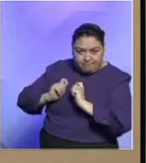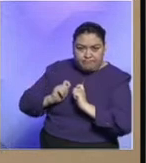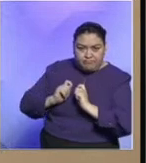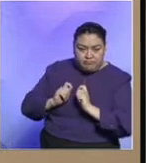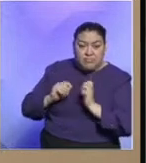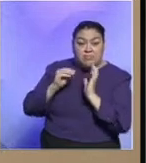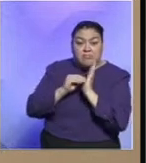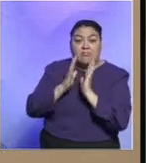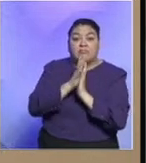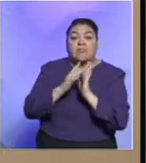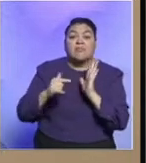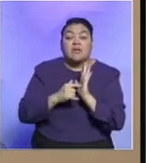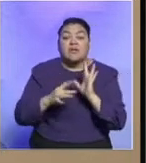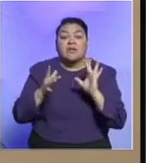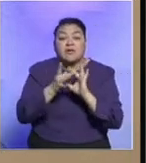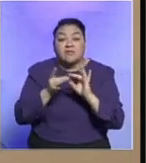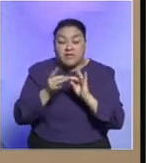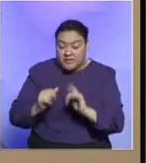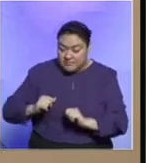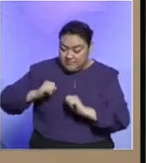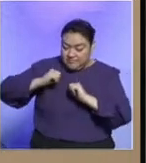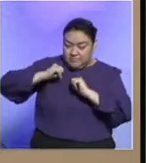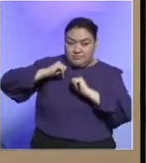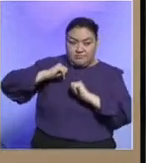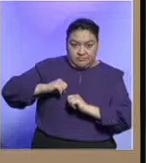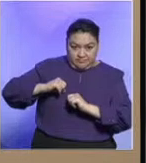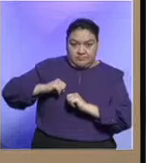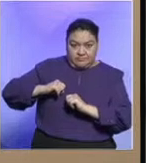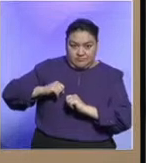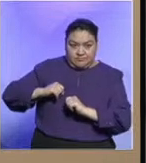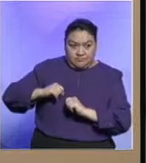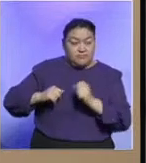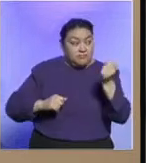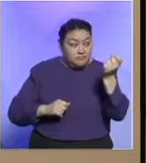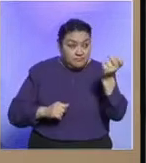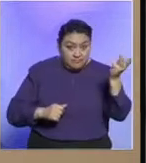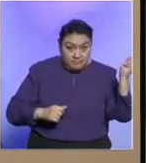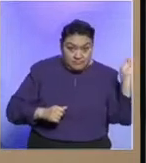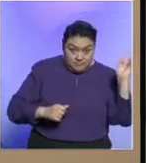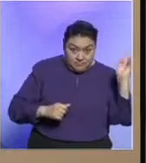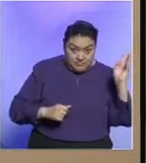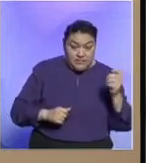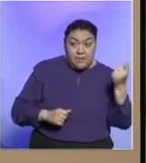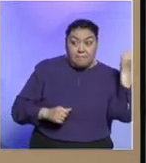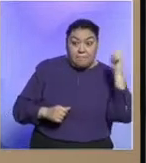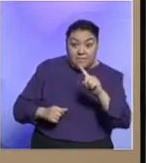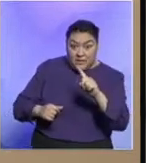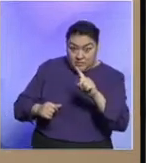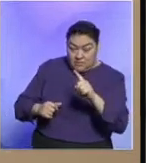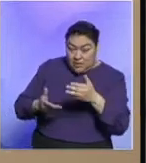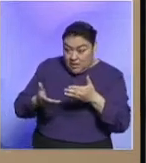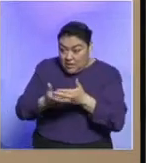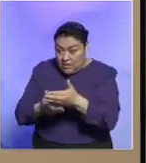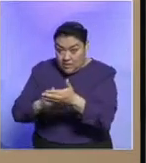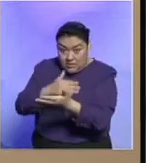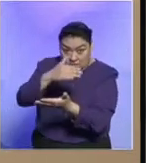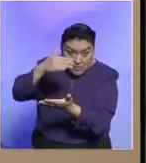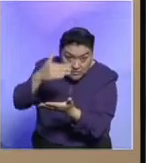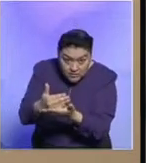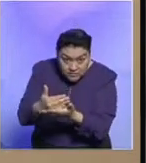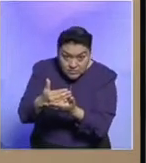se señala que las autoridades no pueden poner en pausa o detener